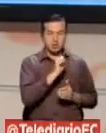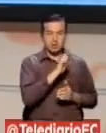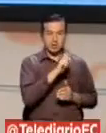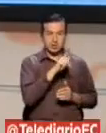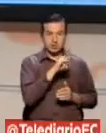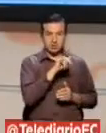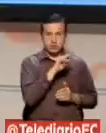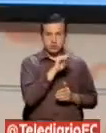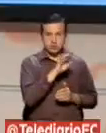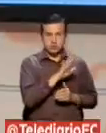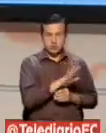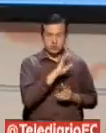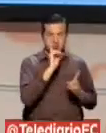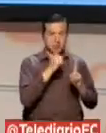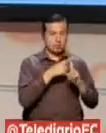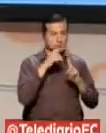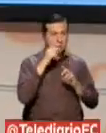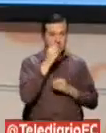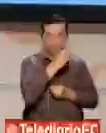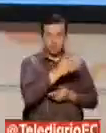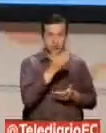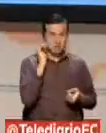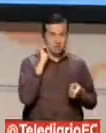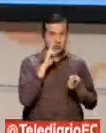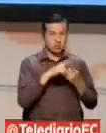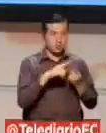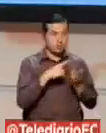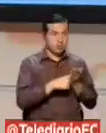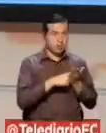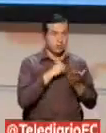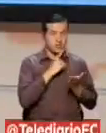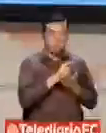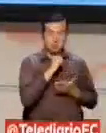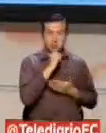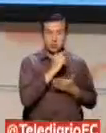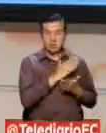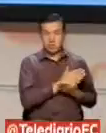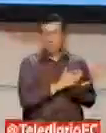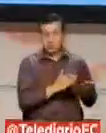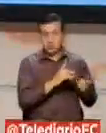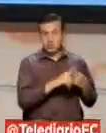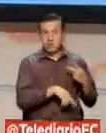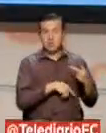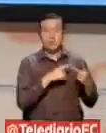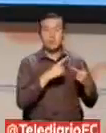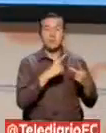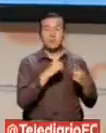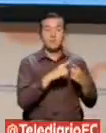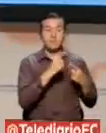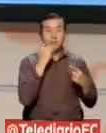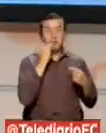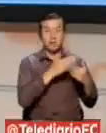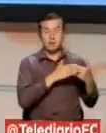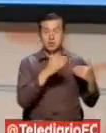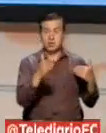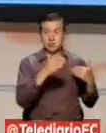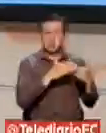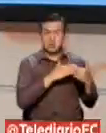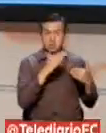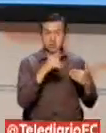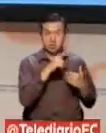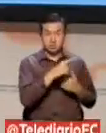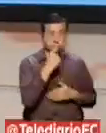el que primero se comenzó a conocer y que no terminó la discusión de este tema, además se amplió el plazo para que